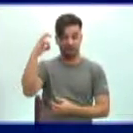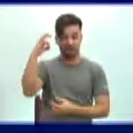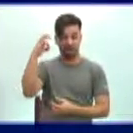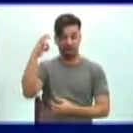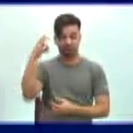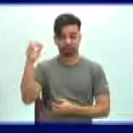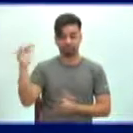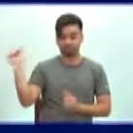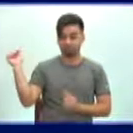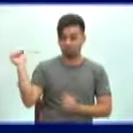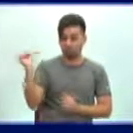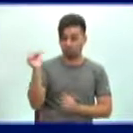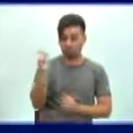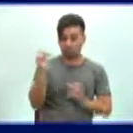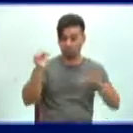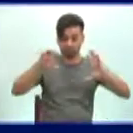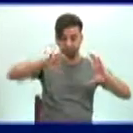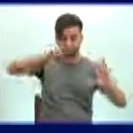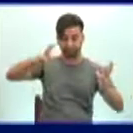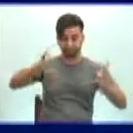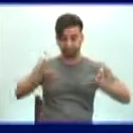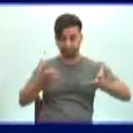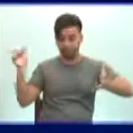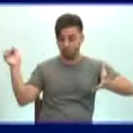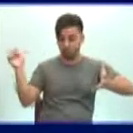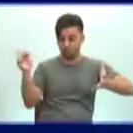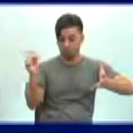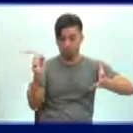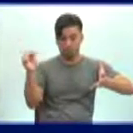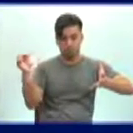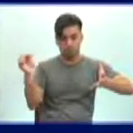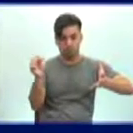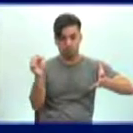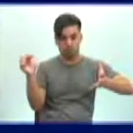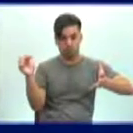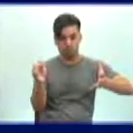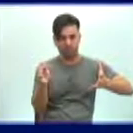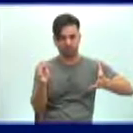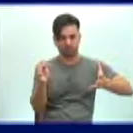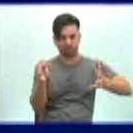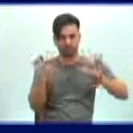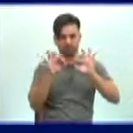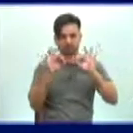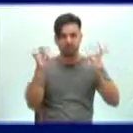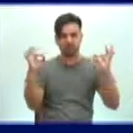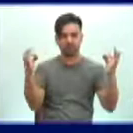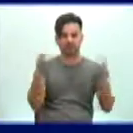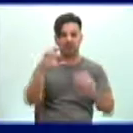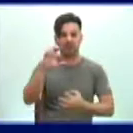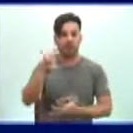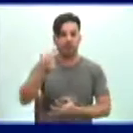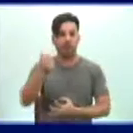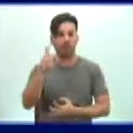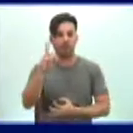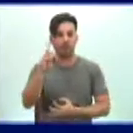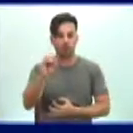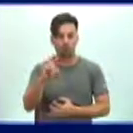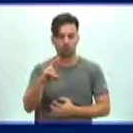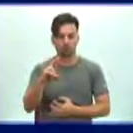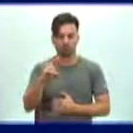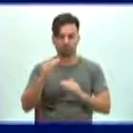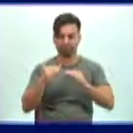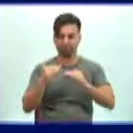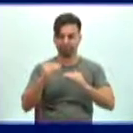el ecuador y de esa manera se van degradando su influencia sobre nuestro planeta y va siendo menos fuerte sobre los